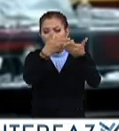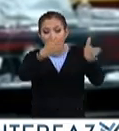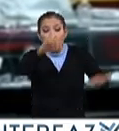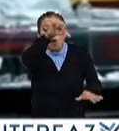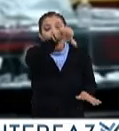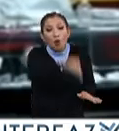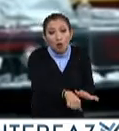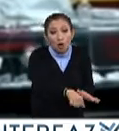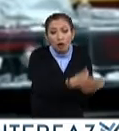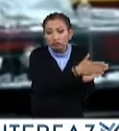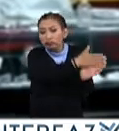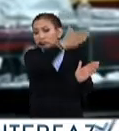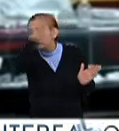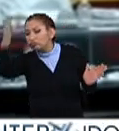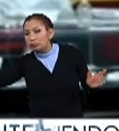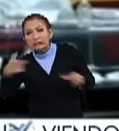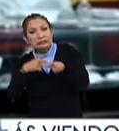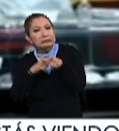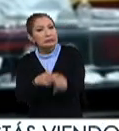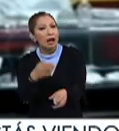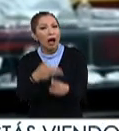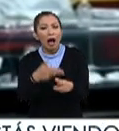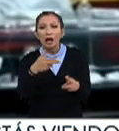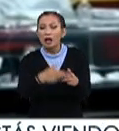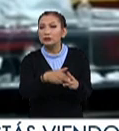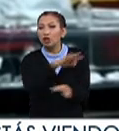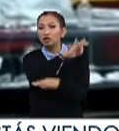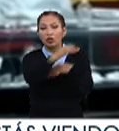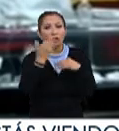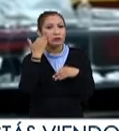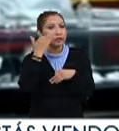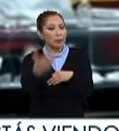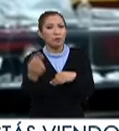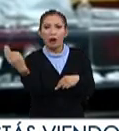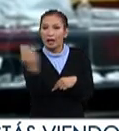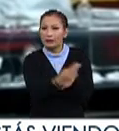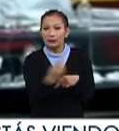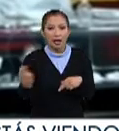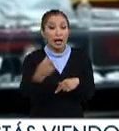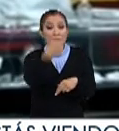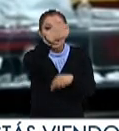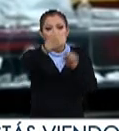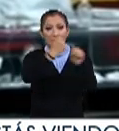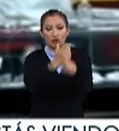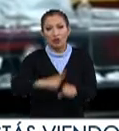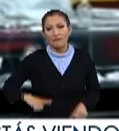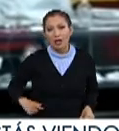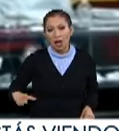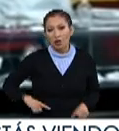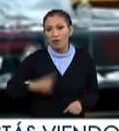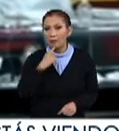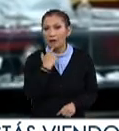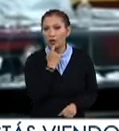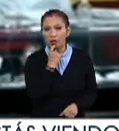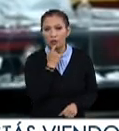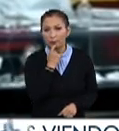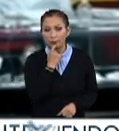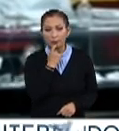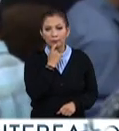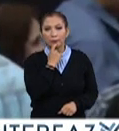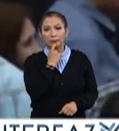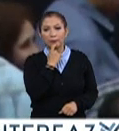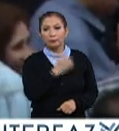hoy y permanecerá todo el tiempo que sea necesario durante los 6 años del gobierno de Andrés Manuel López